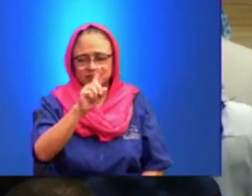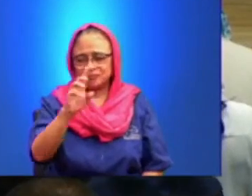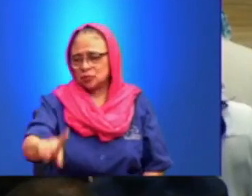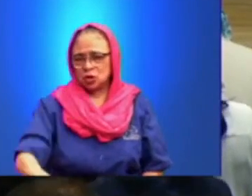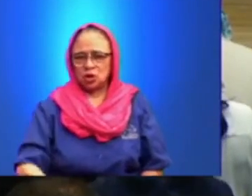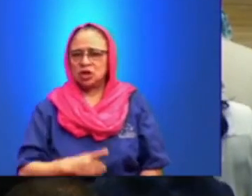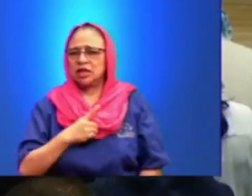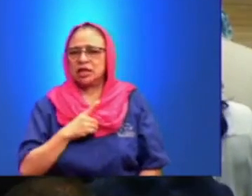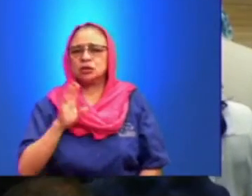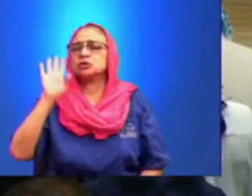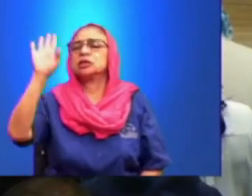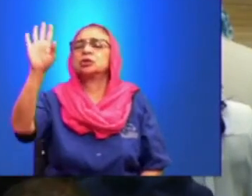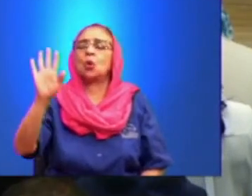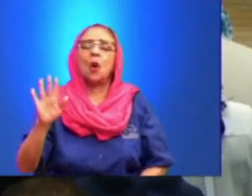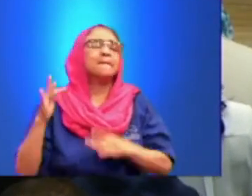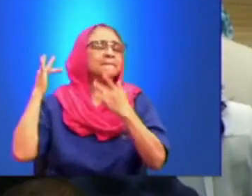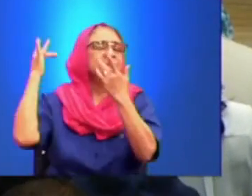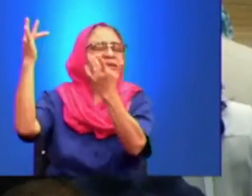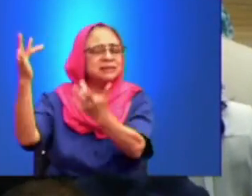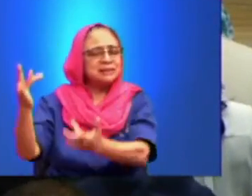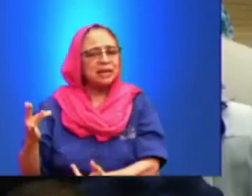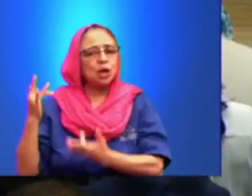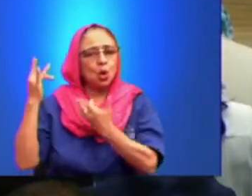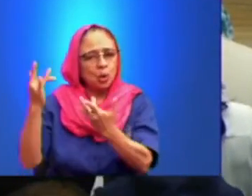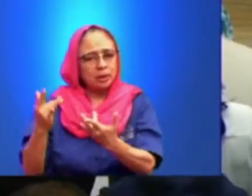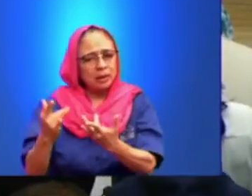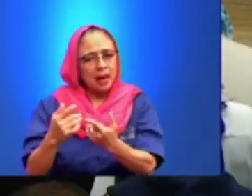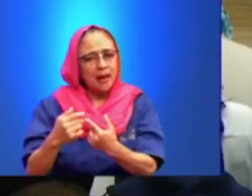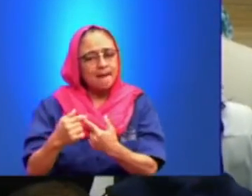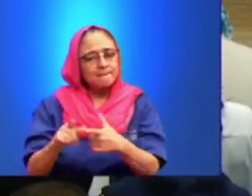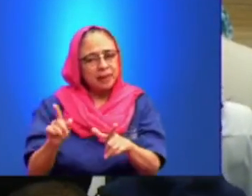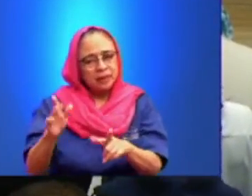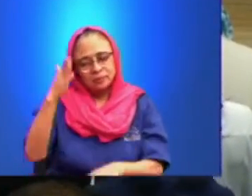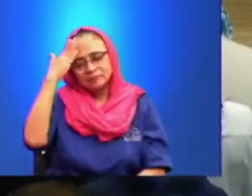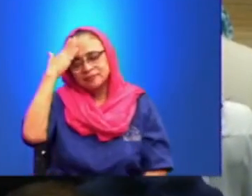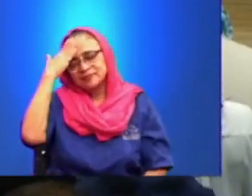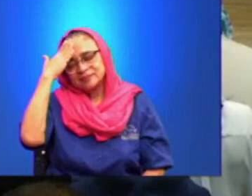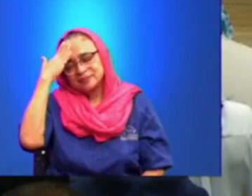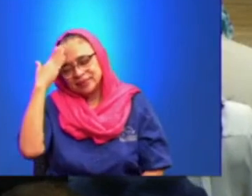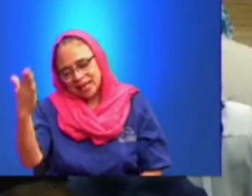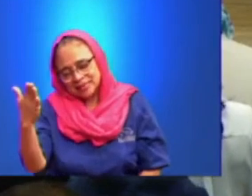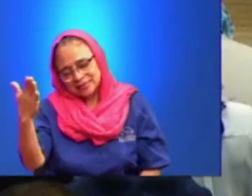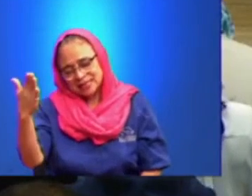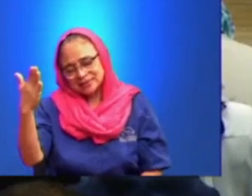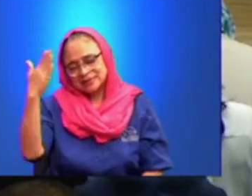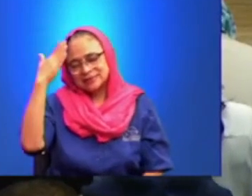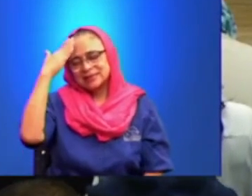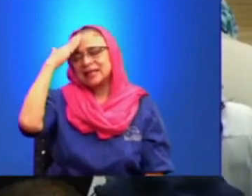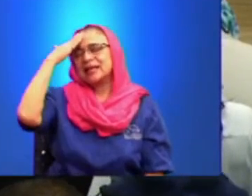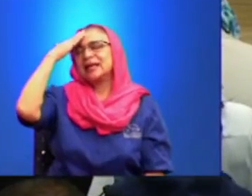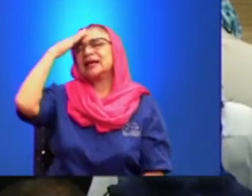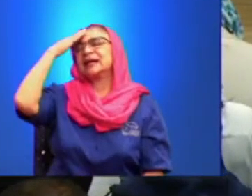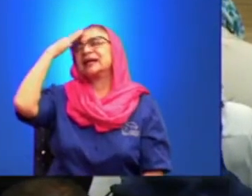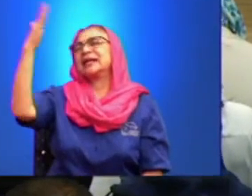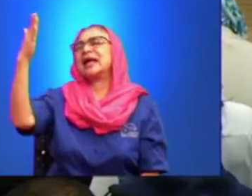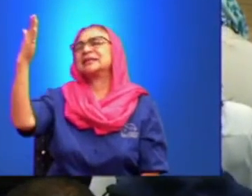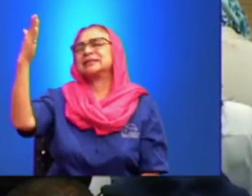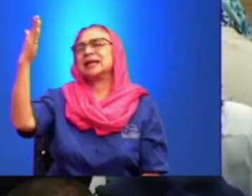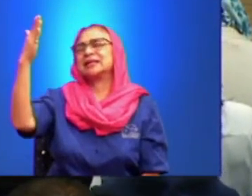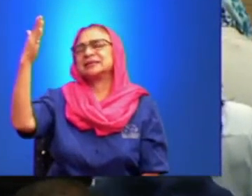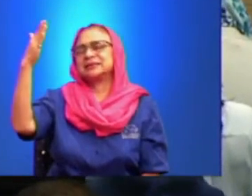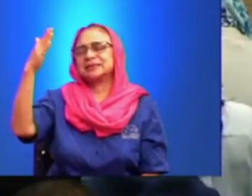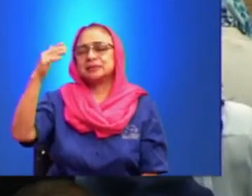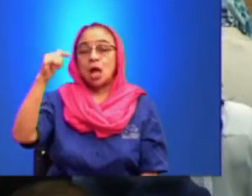de tu misericordia pero gracias gracias hoy mientras